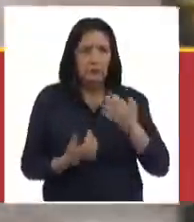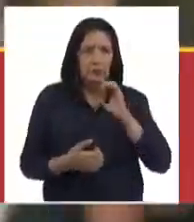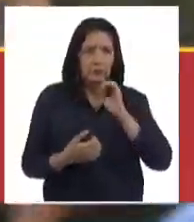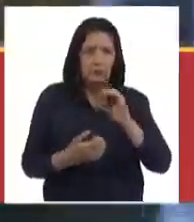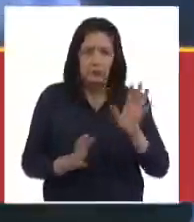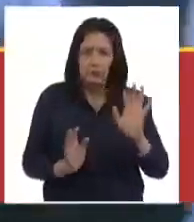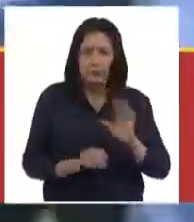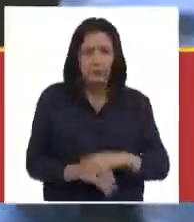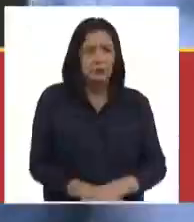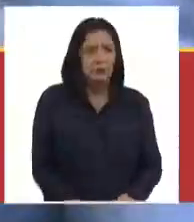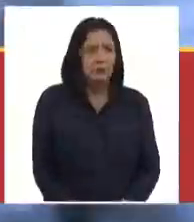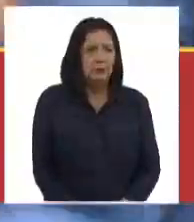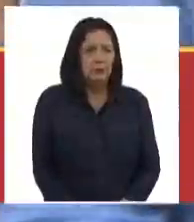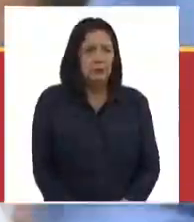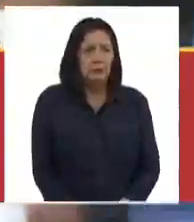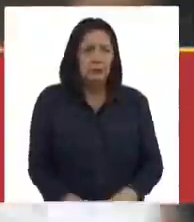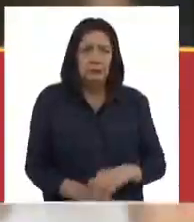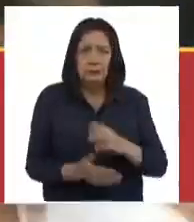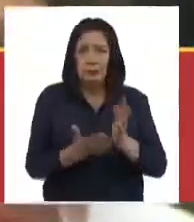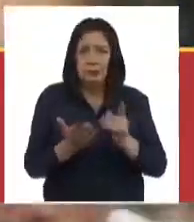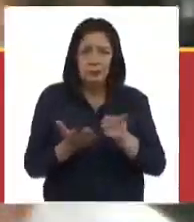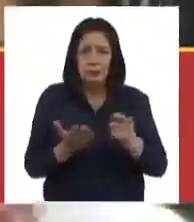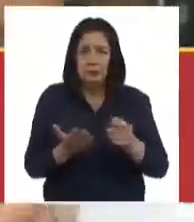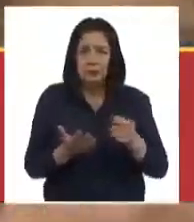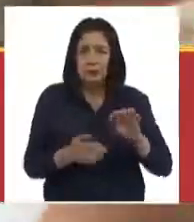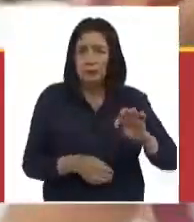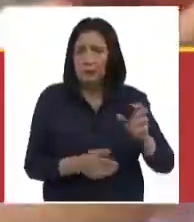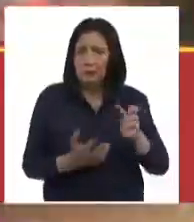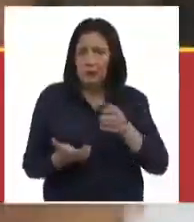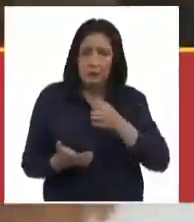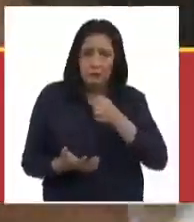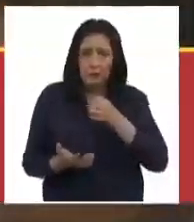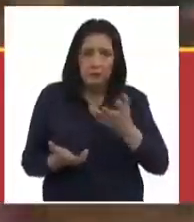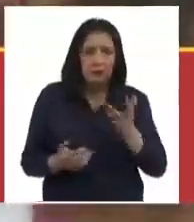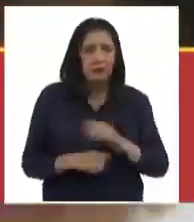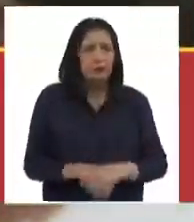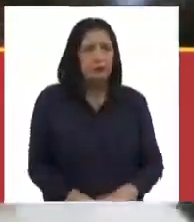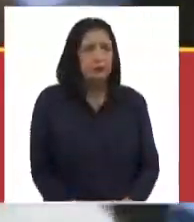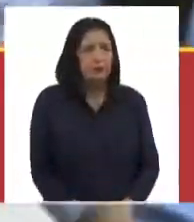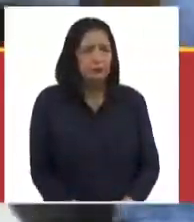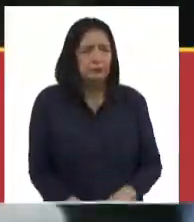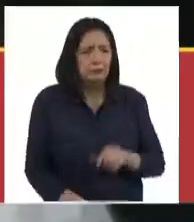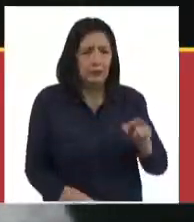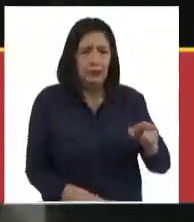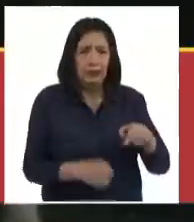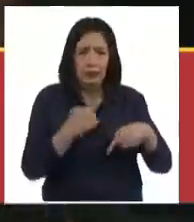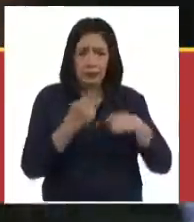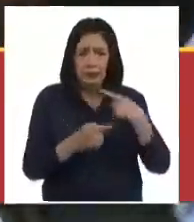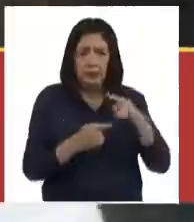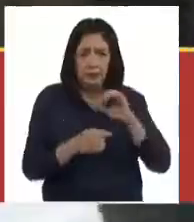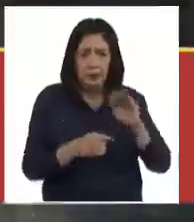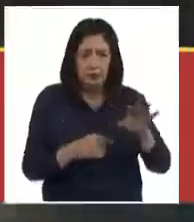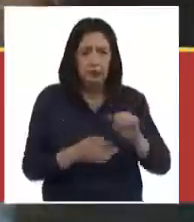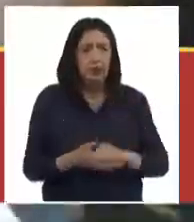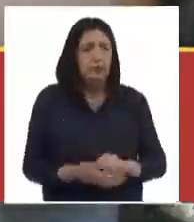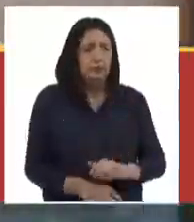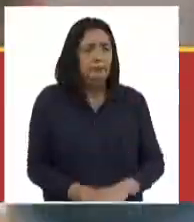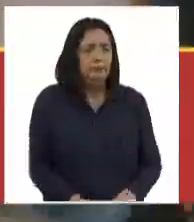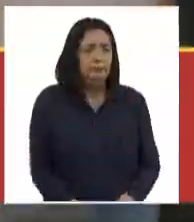que en parte de su entrevista acá a los medios locales, él ha manifestado que